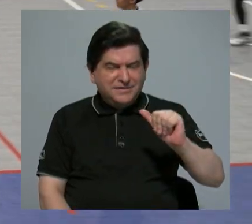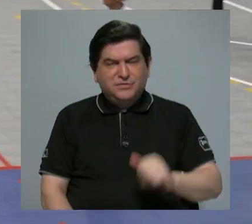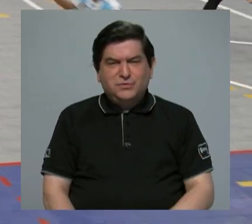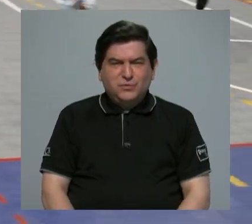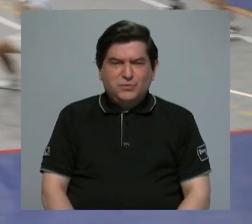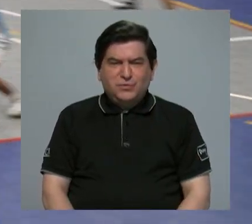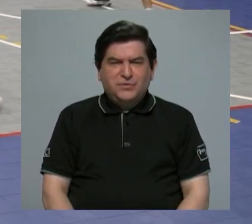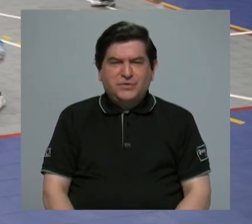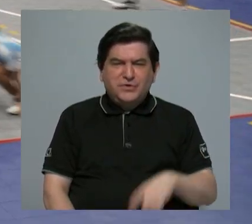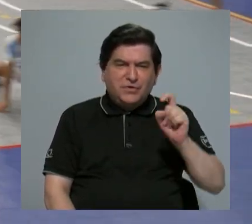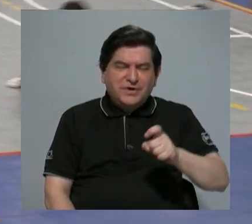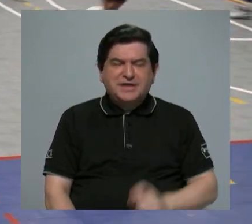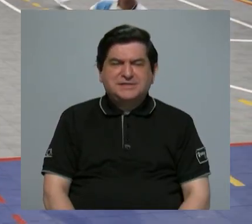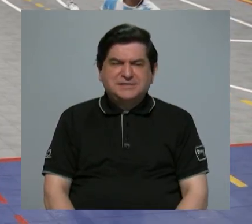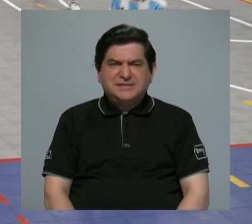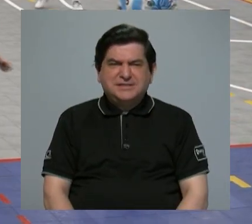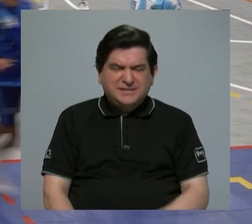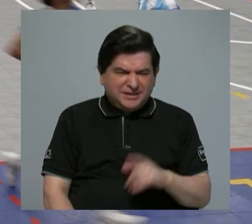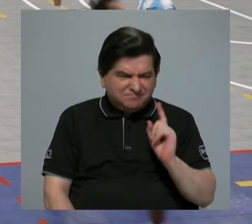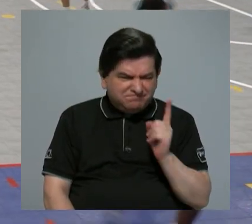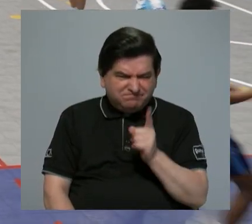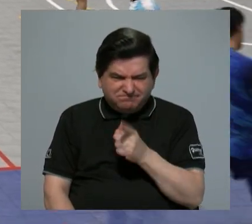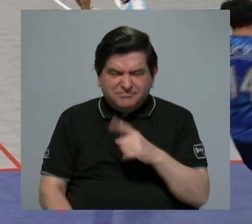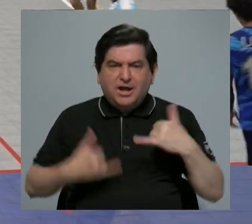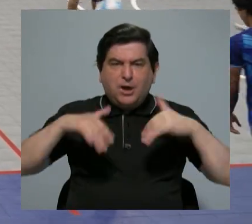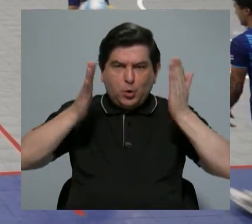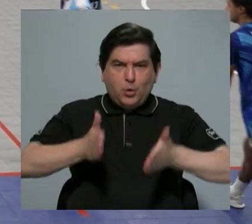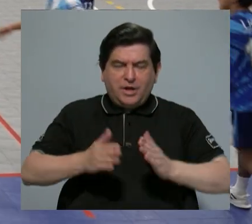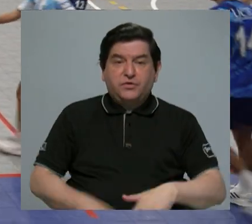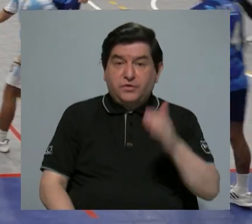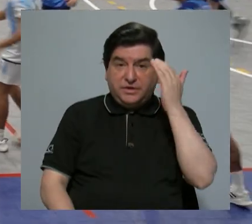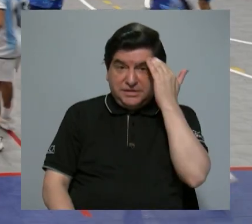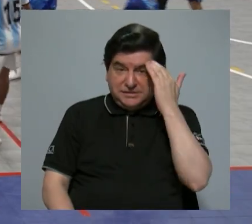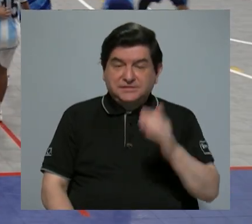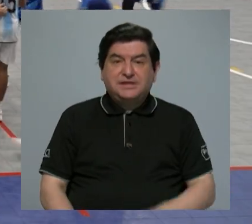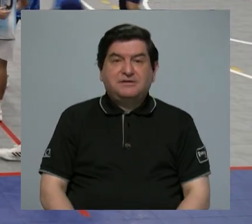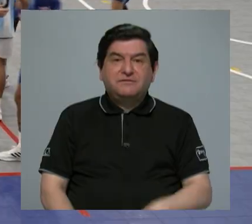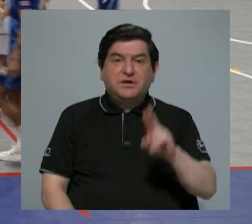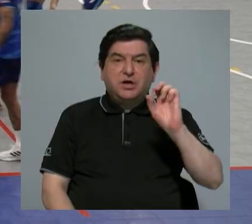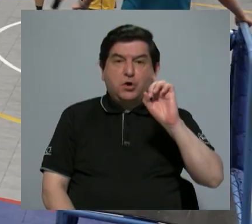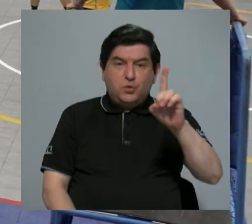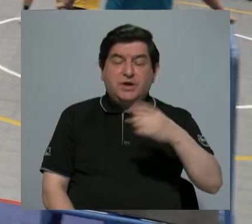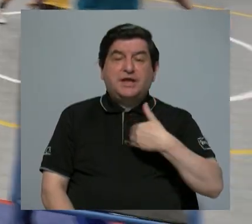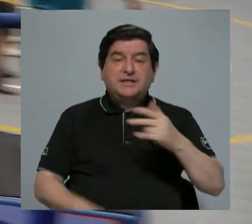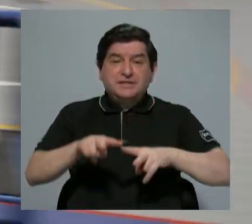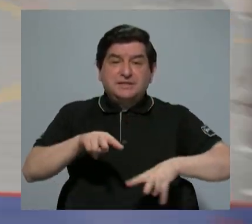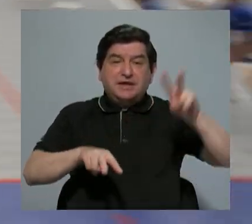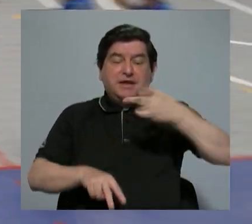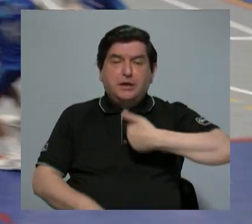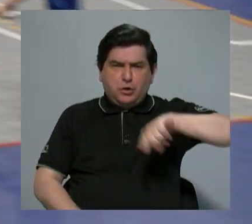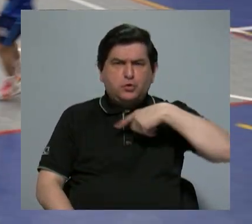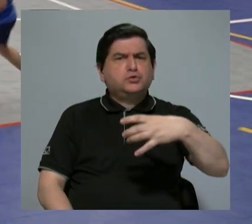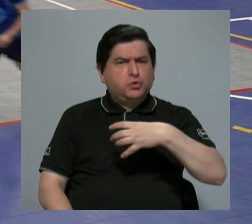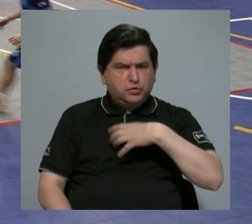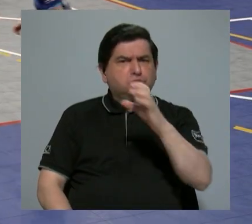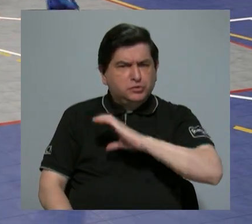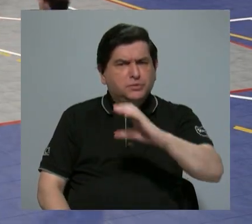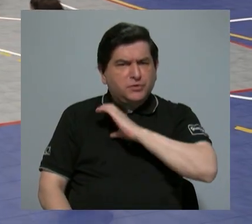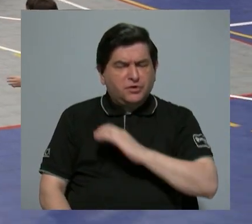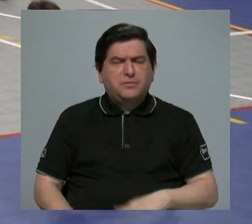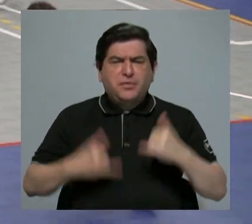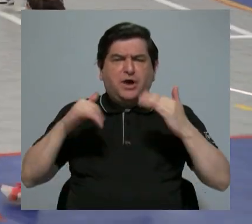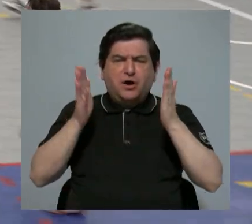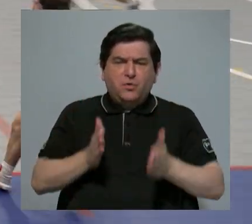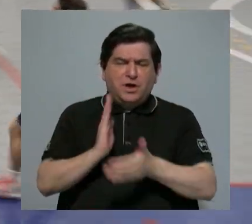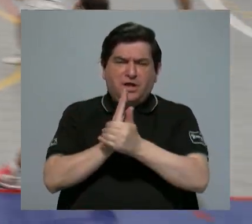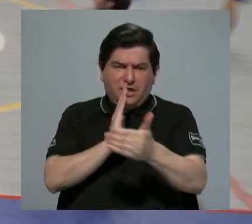que alzar un poco la voz en el regaño a los jugadores, sabiendo que la UNED tiene sus ventajas, pero nosotros también tenemos lo nuestro. Tenemos